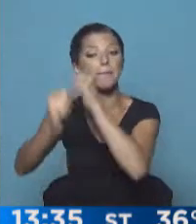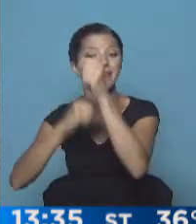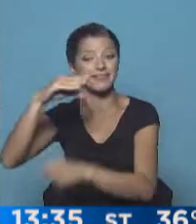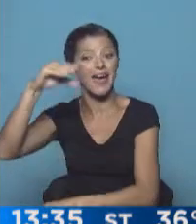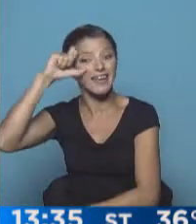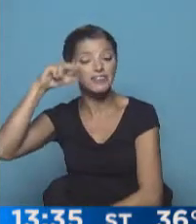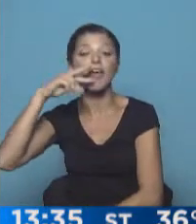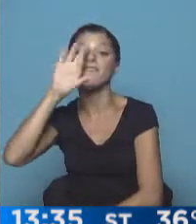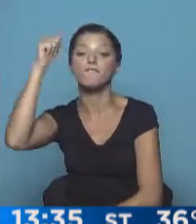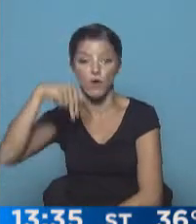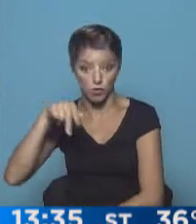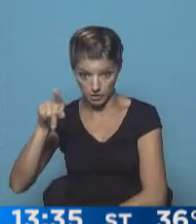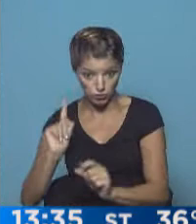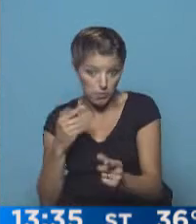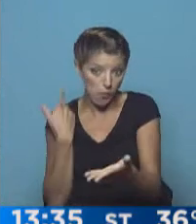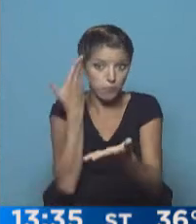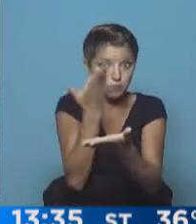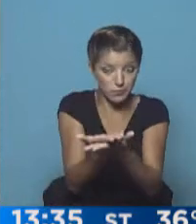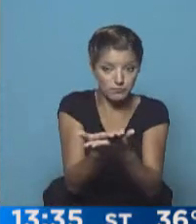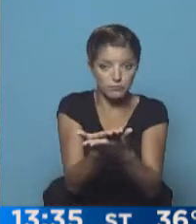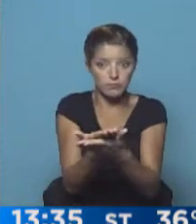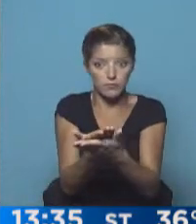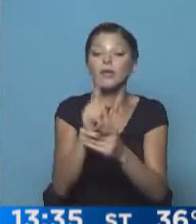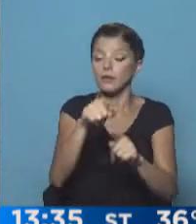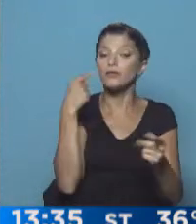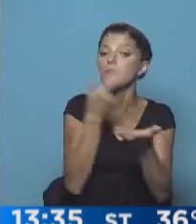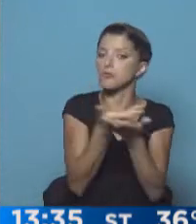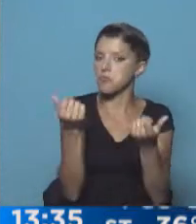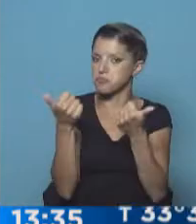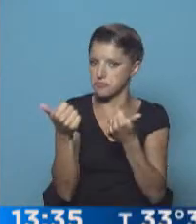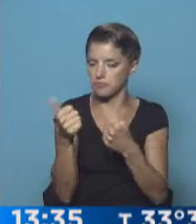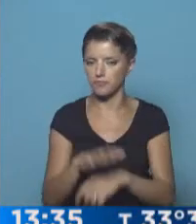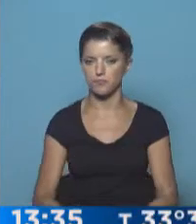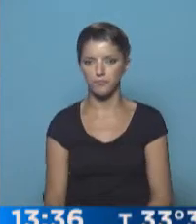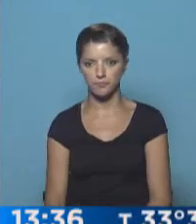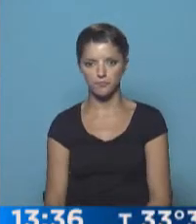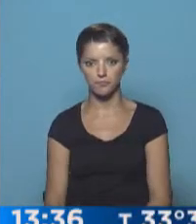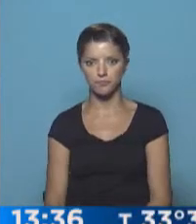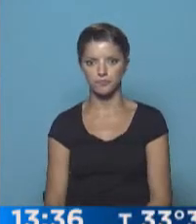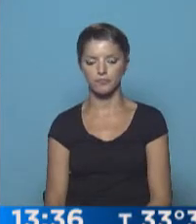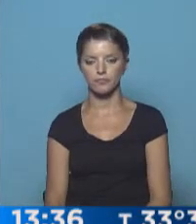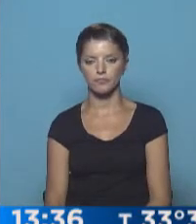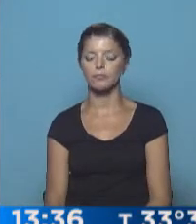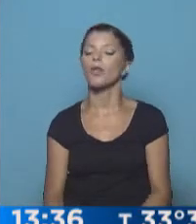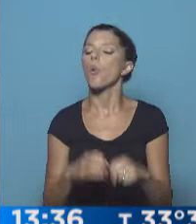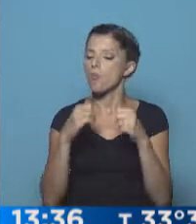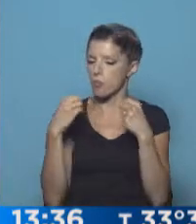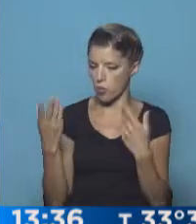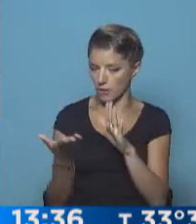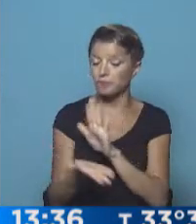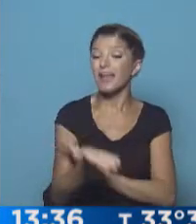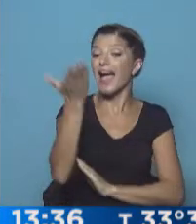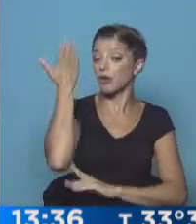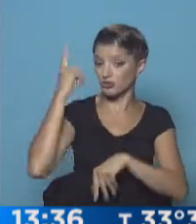lo hizo pino solanas que había solicitado esa información mostró cautela por la novedad bueno anoche se vencía el plazo